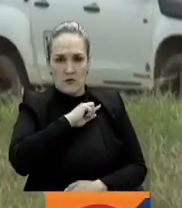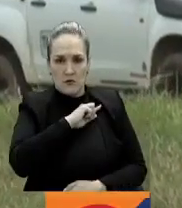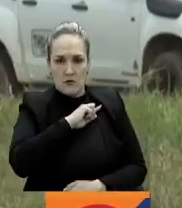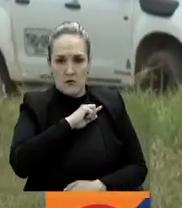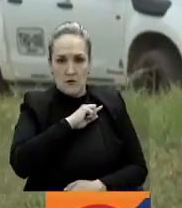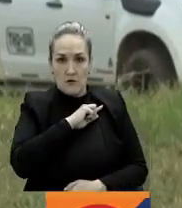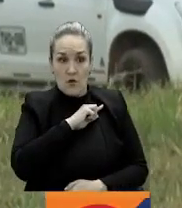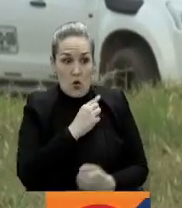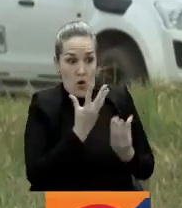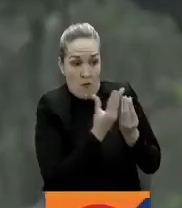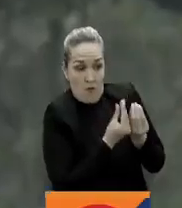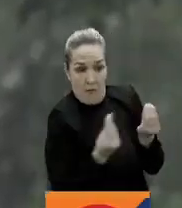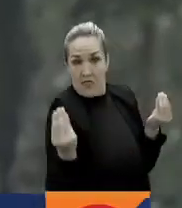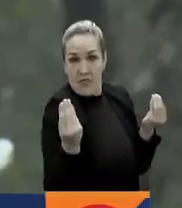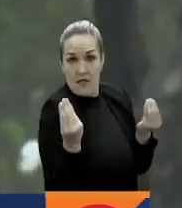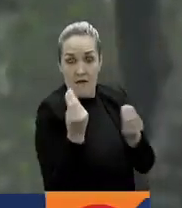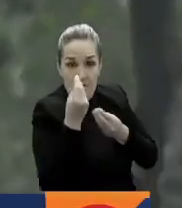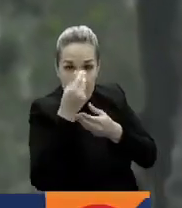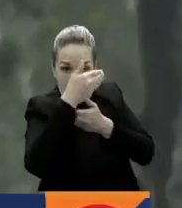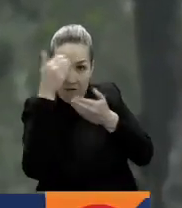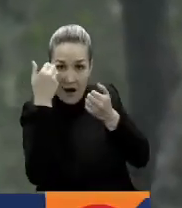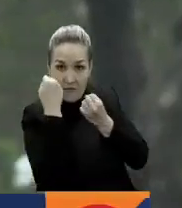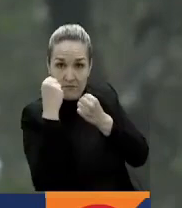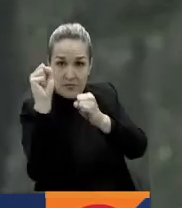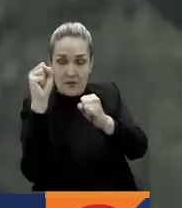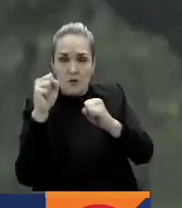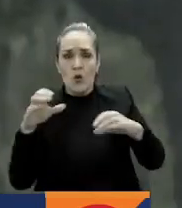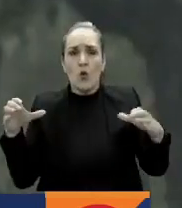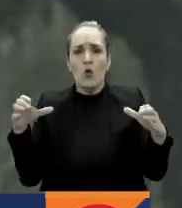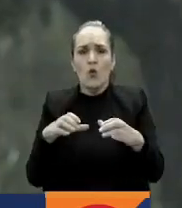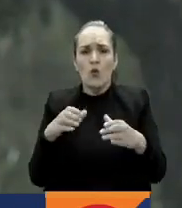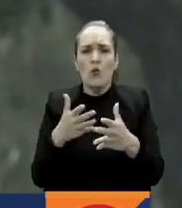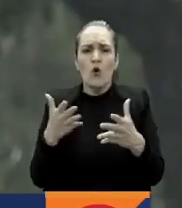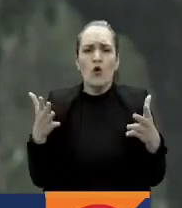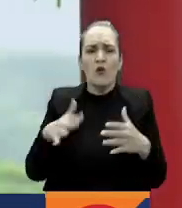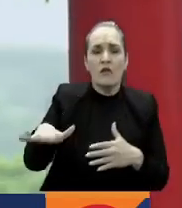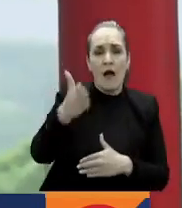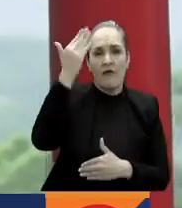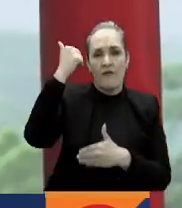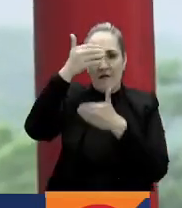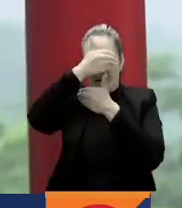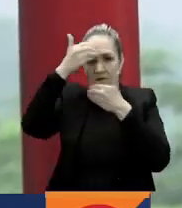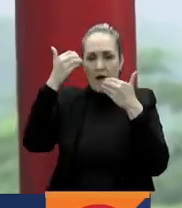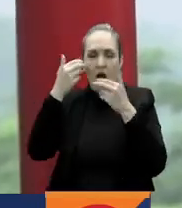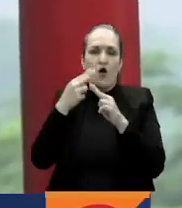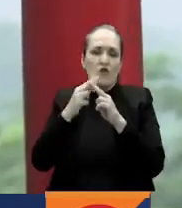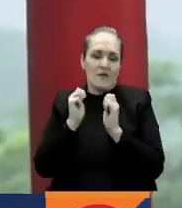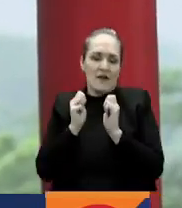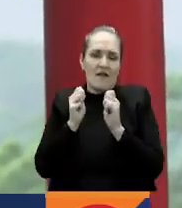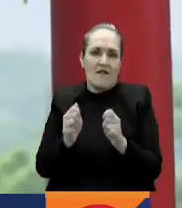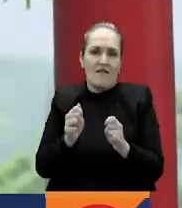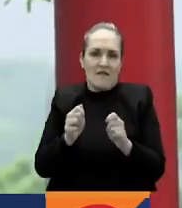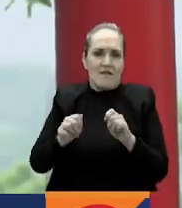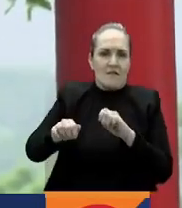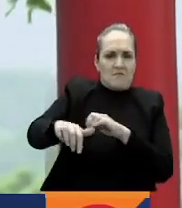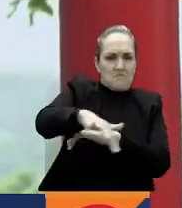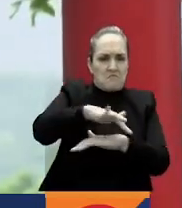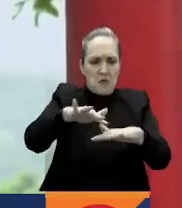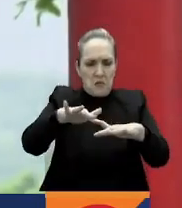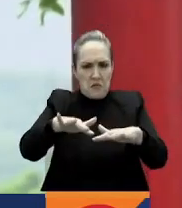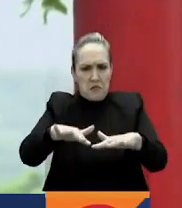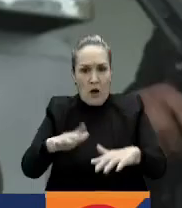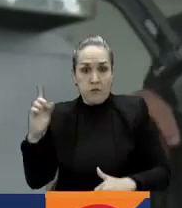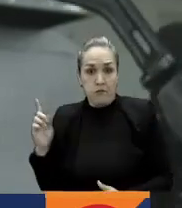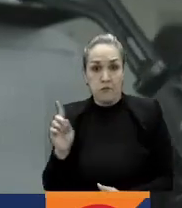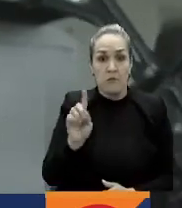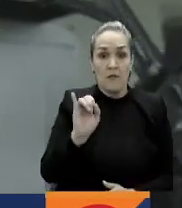grupo disidente se hizo en los llanos del Yarif, fortín militar de las FARC, que en su momento se conoció como la zona de distensión, y en donde hoy se vio a alias